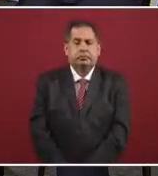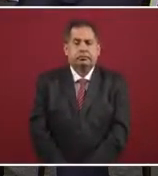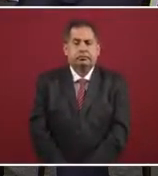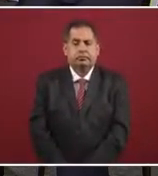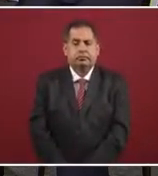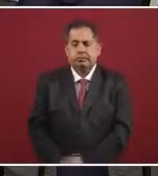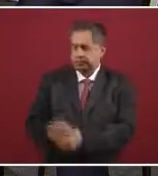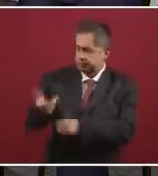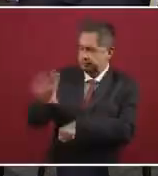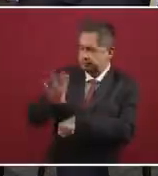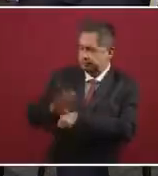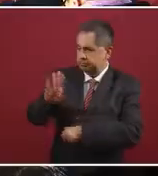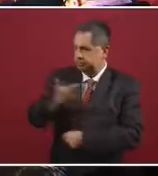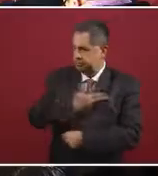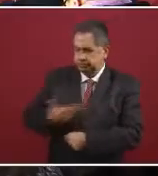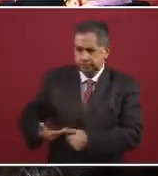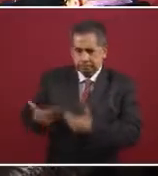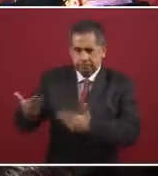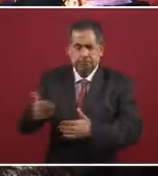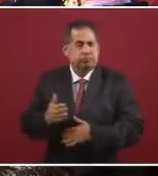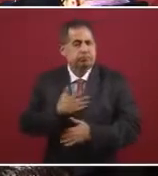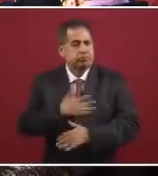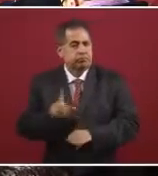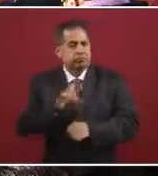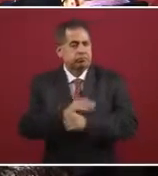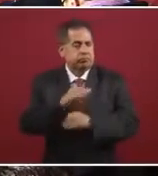Con su permiso, señor presidente, muy buenos días a todas y a todos.